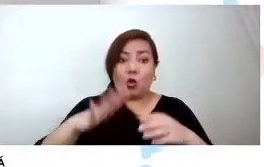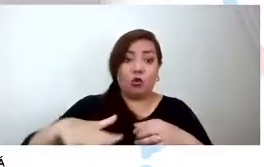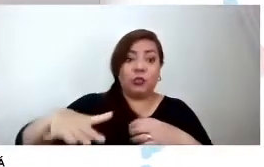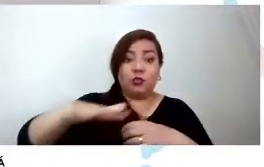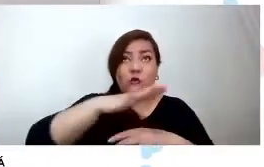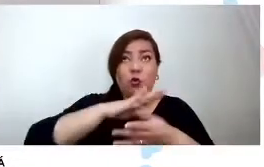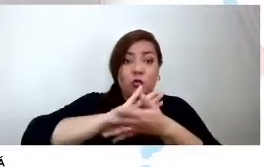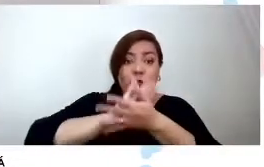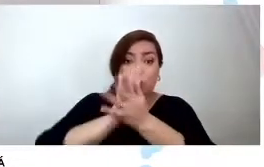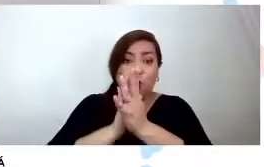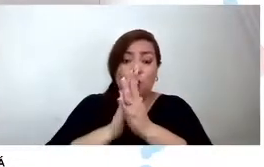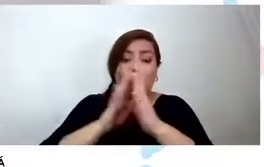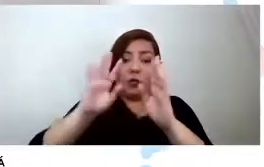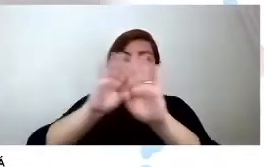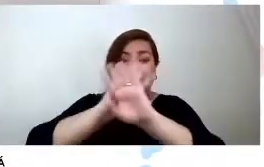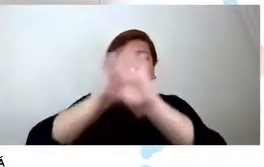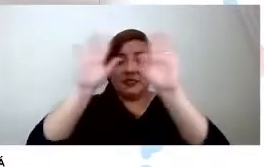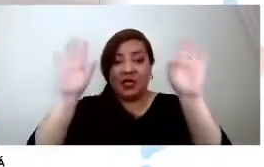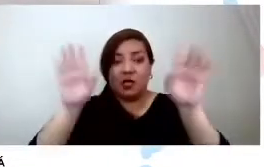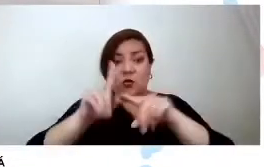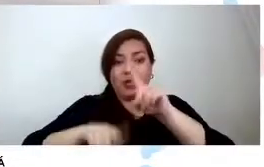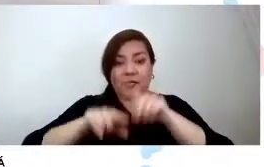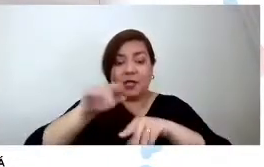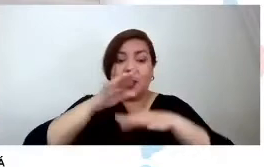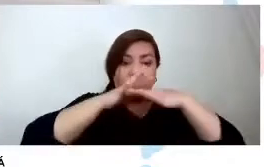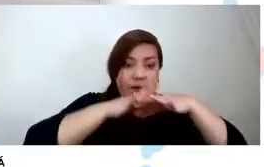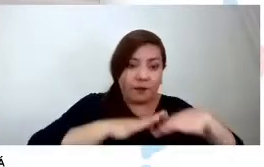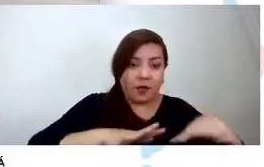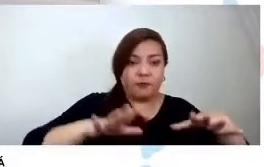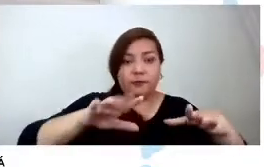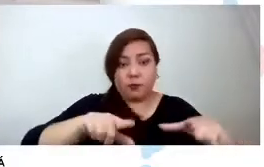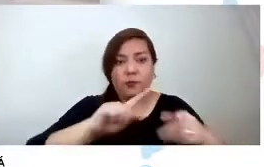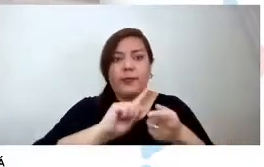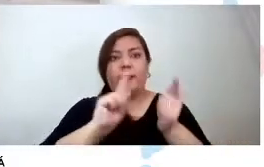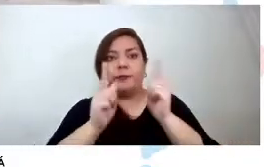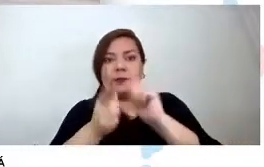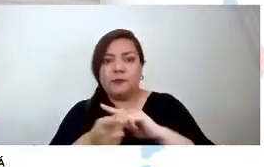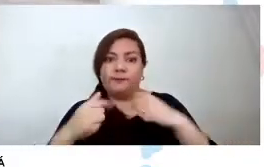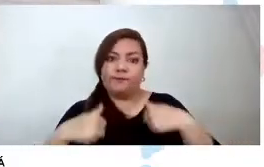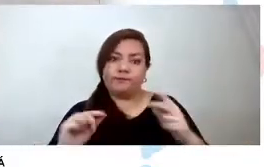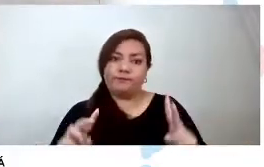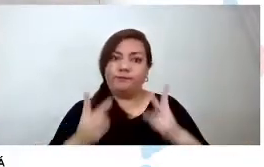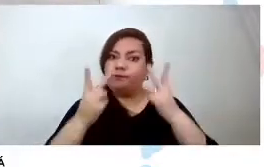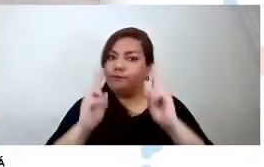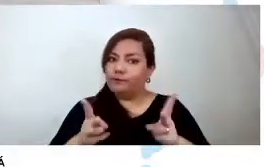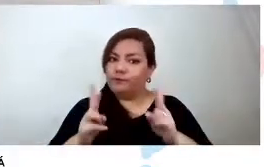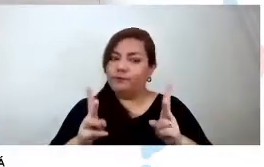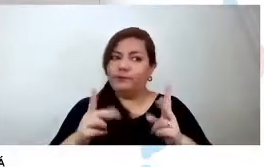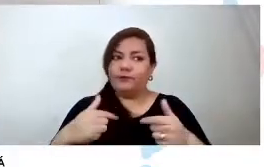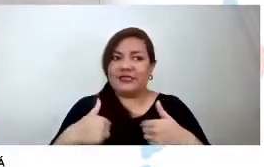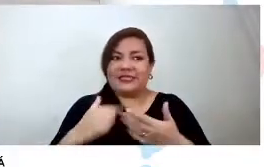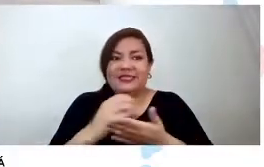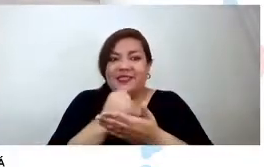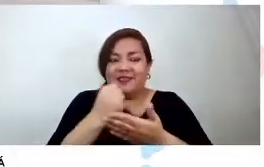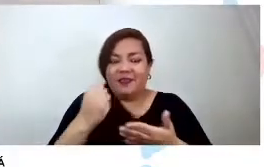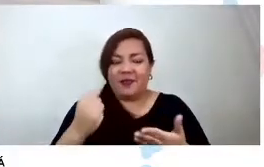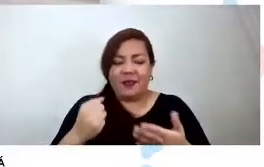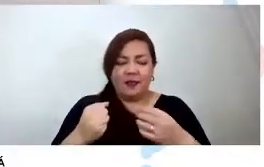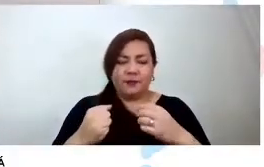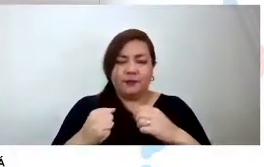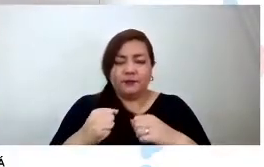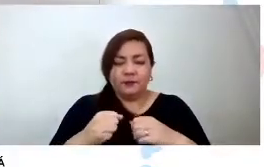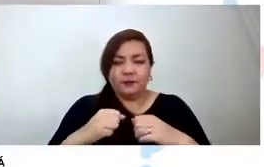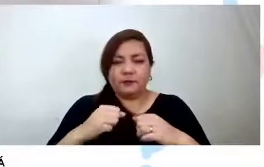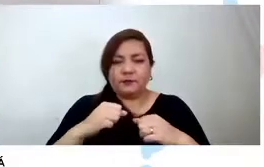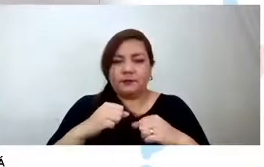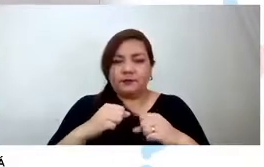ambiente pueden cambiar y la supervivencia va a depender, la supervivencia de la especie va a depender de esas